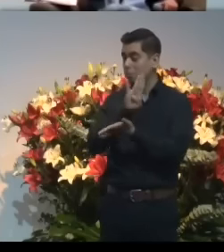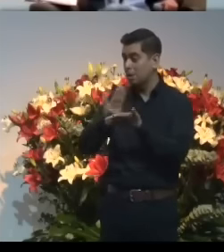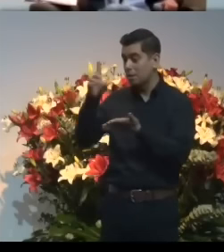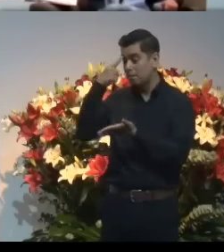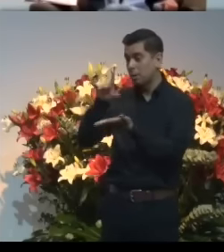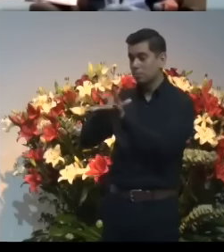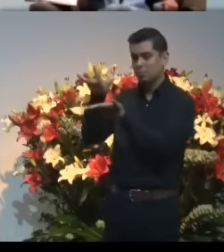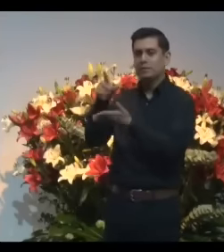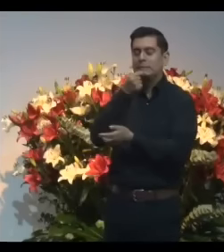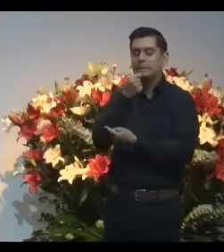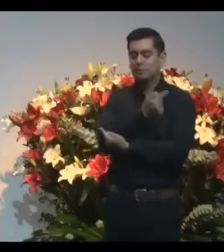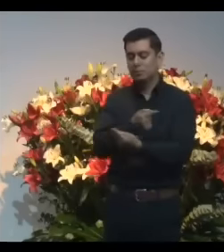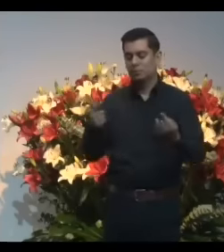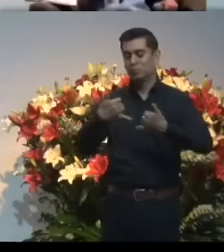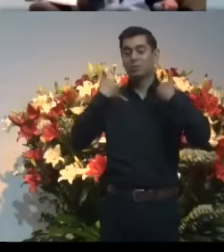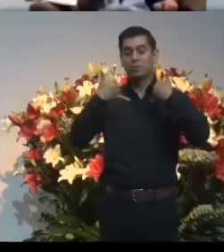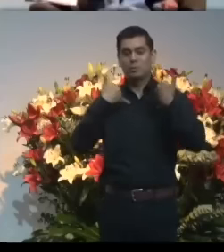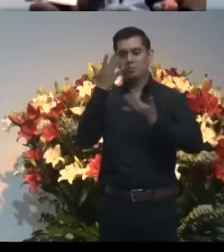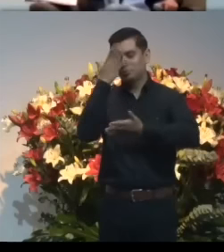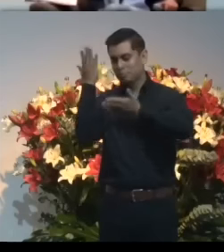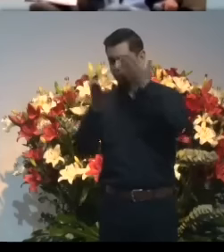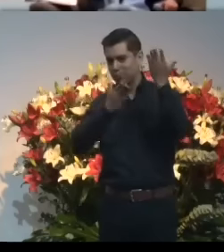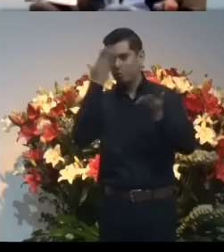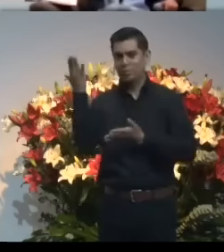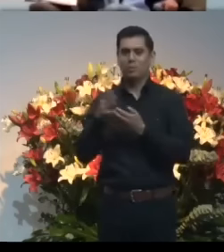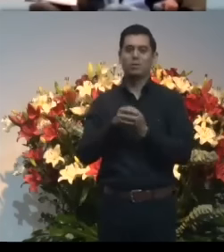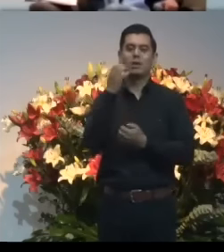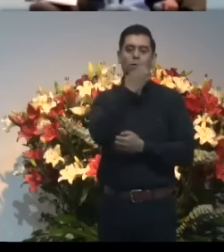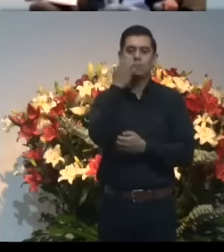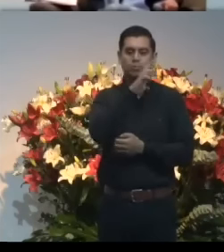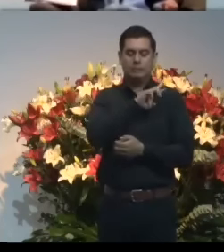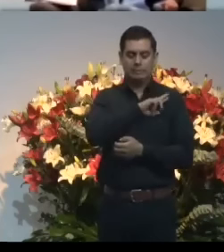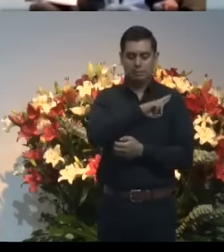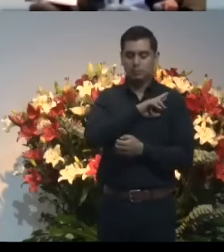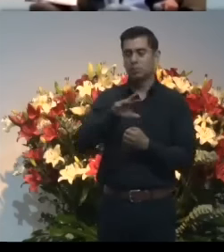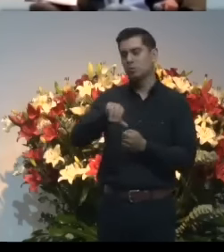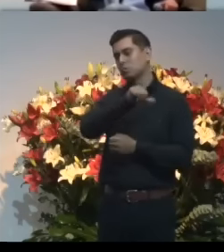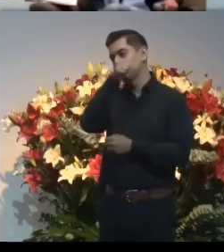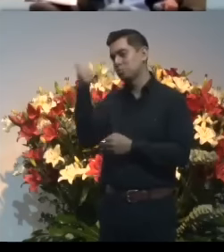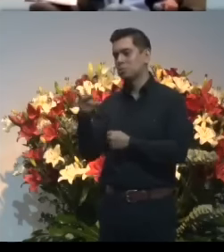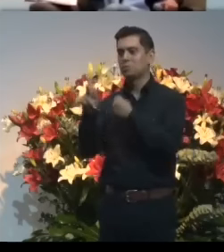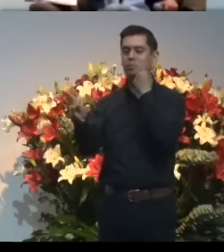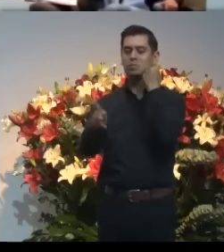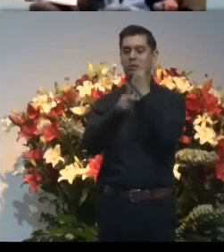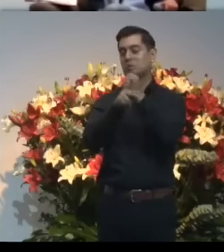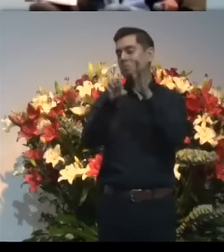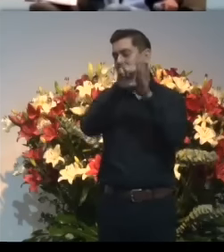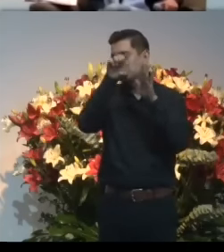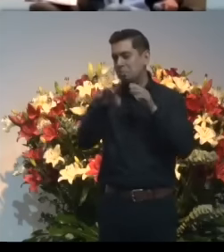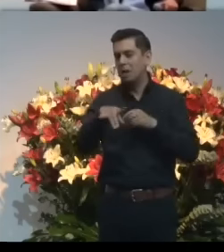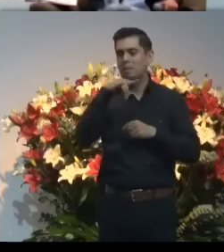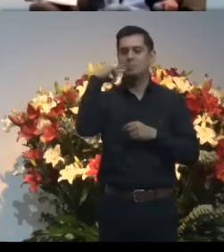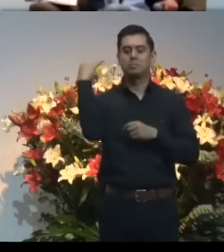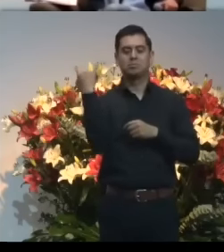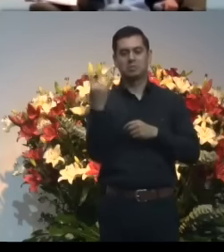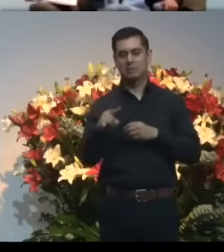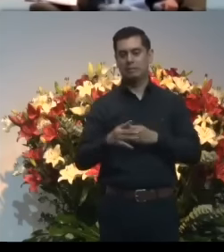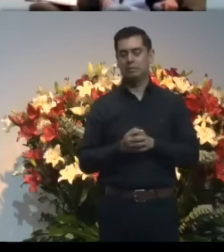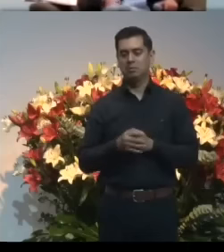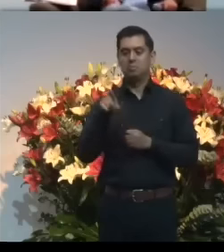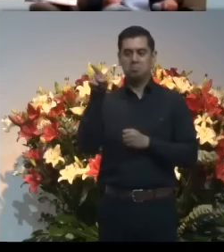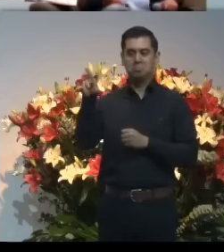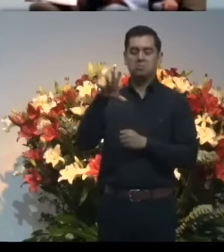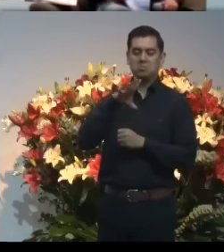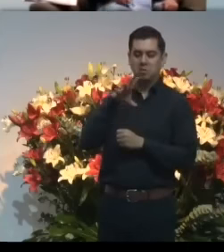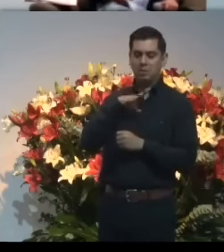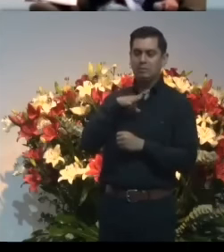niños y jóvenes estudien en escuelas privadas ha sido implementada en otros países antes. En Chile demostró que